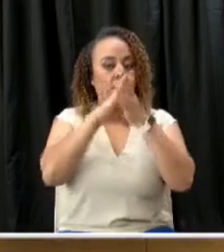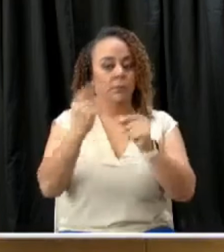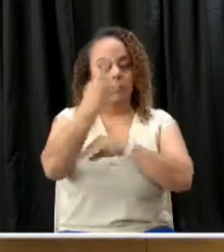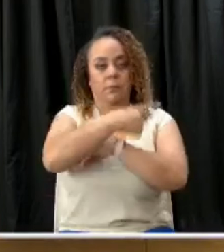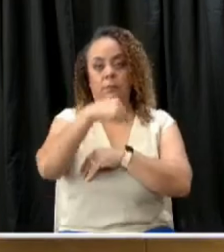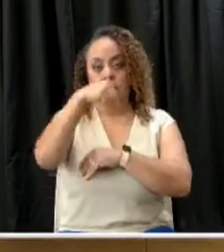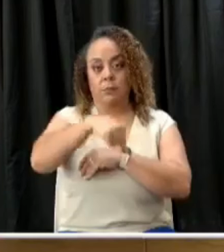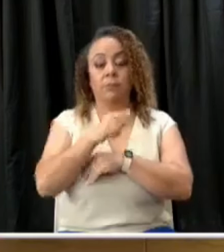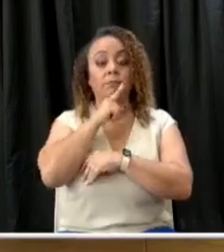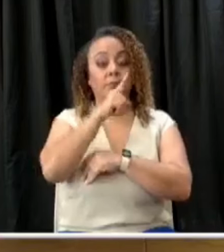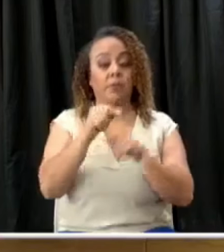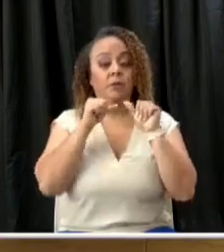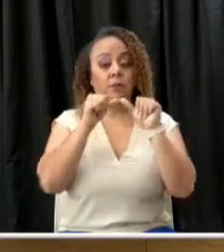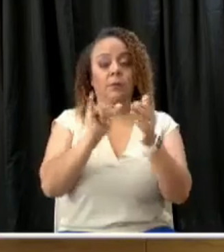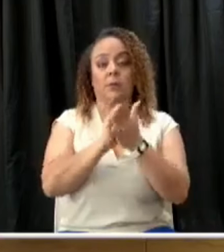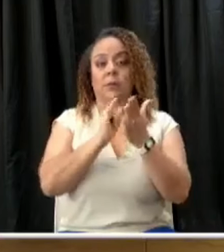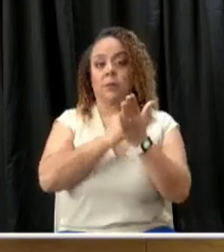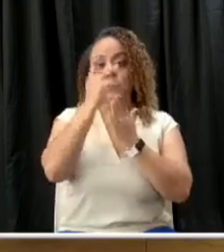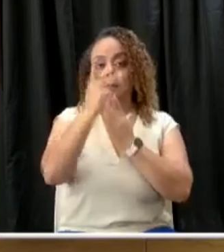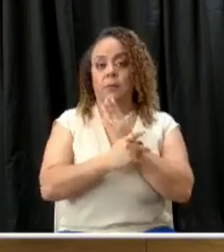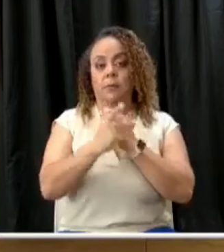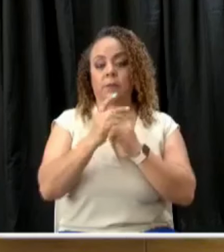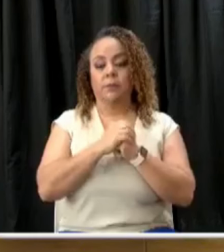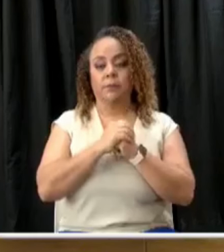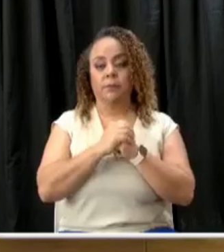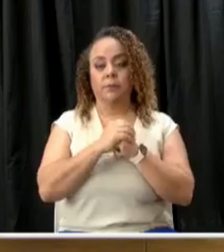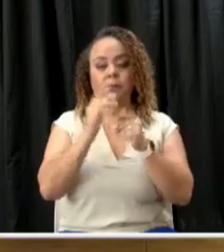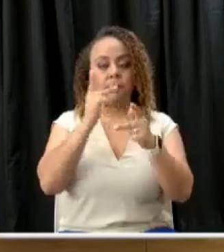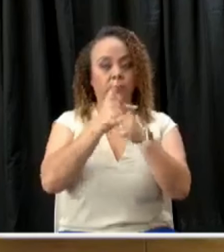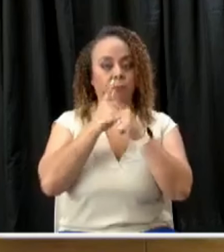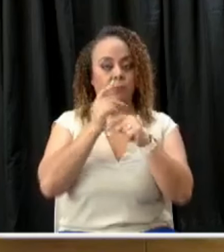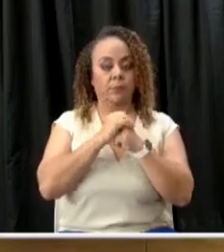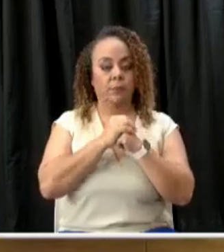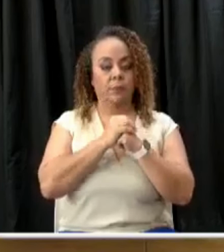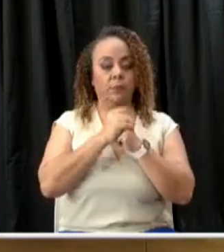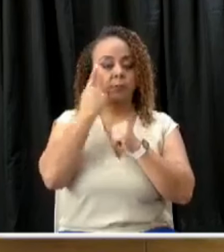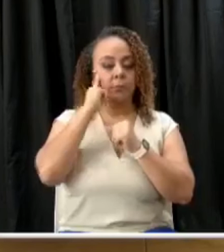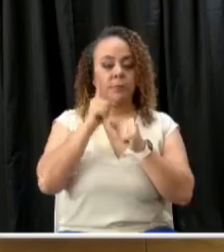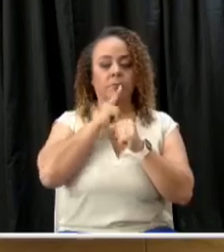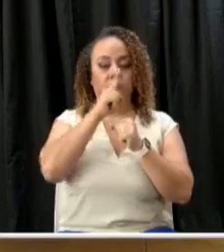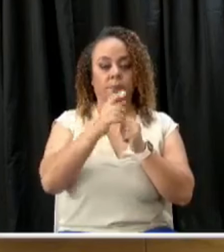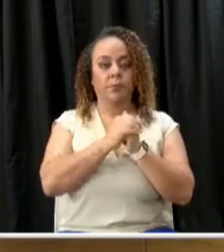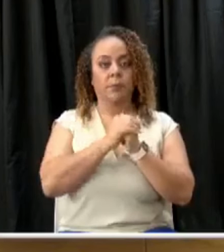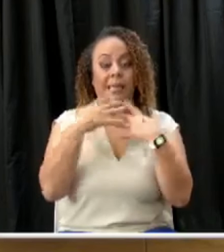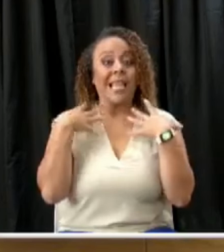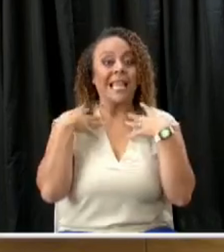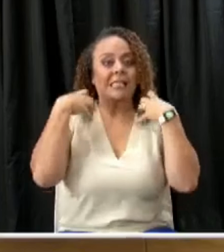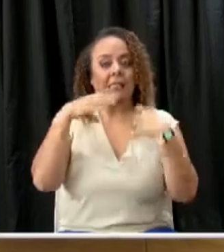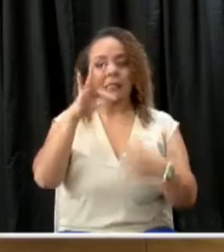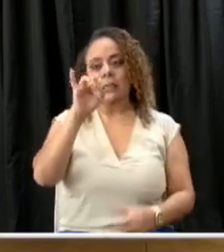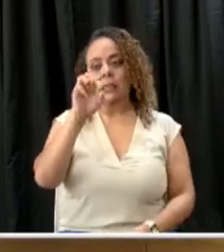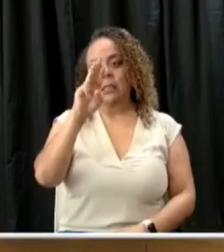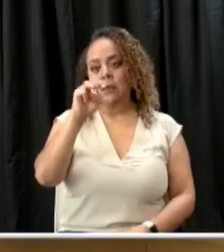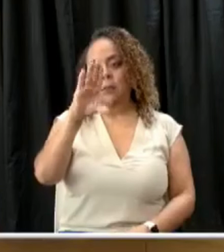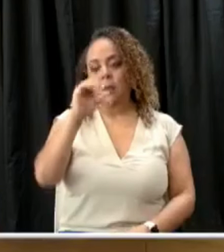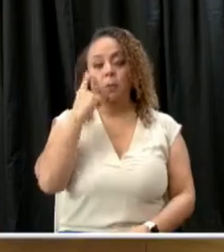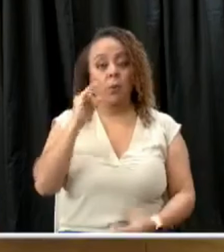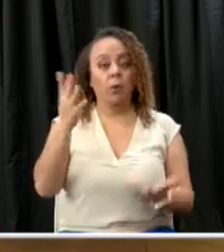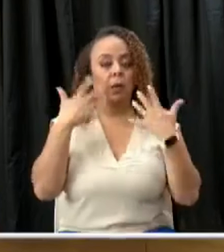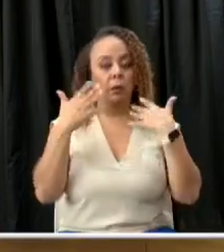la sostenibilidad de este programa de protección ante los efectos del estrés térmico por calor dura